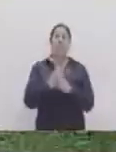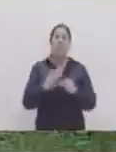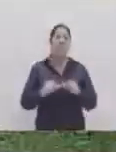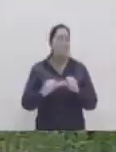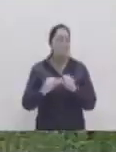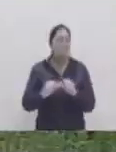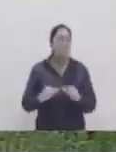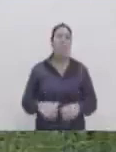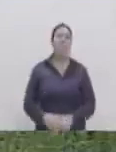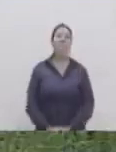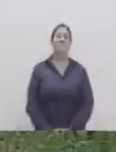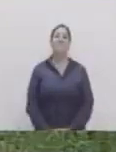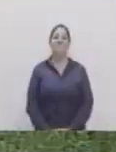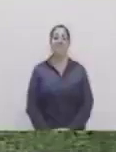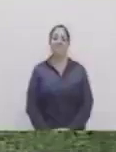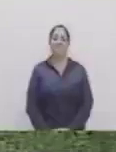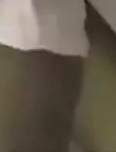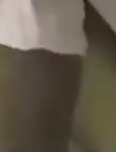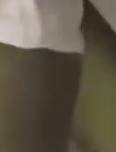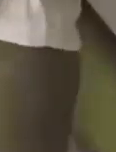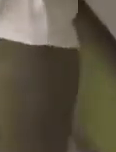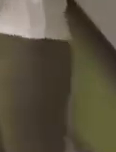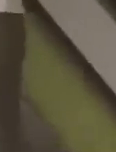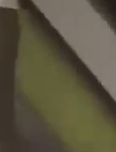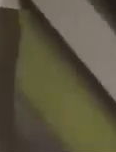Recuerda, Guatemala no se detiene.